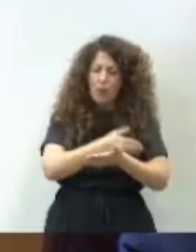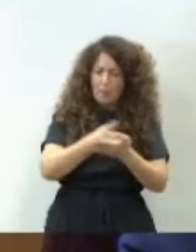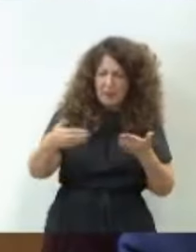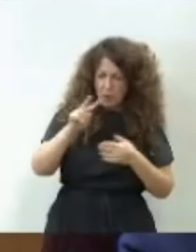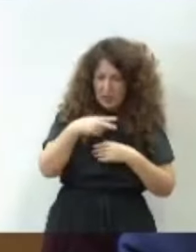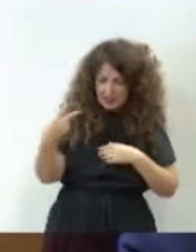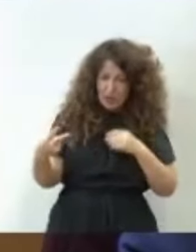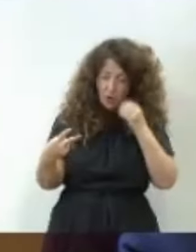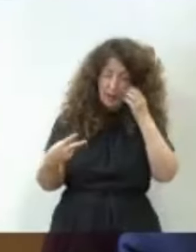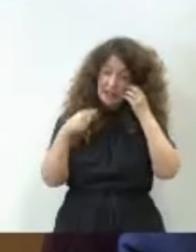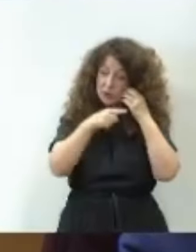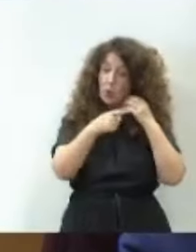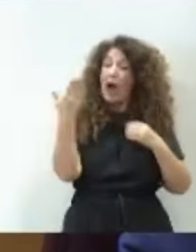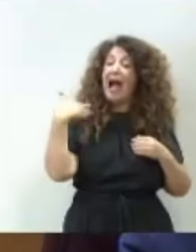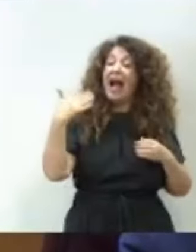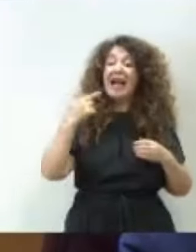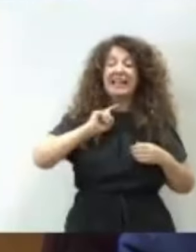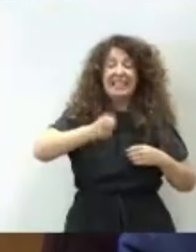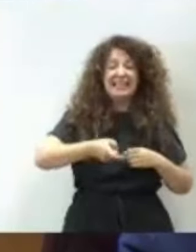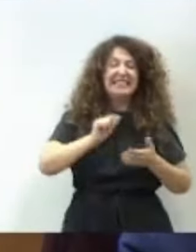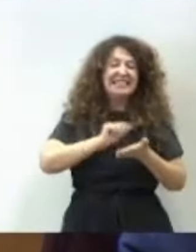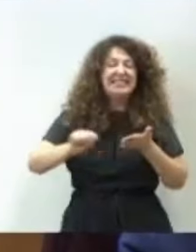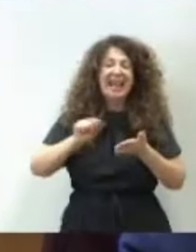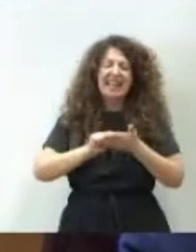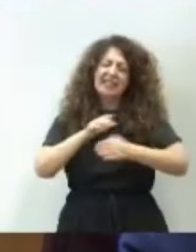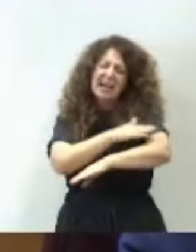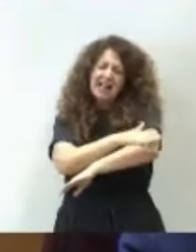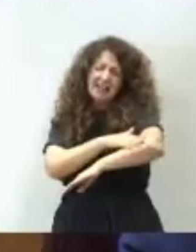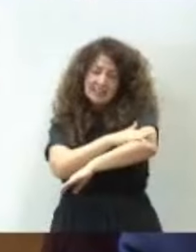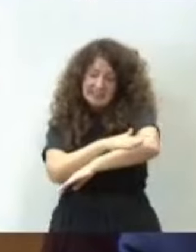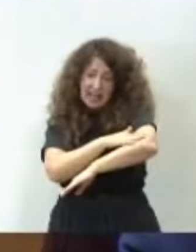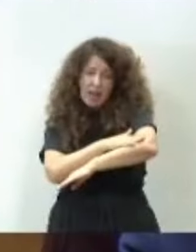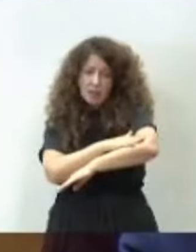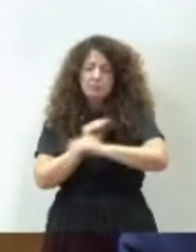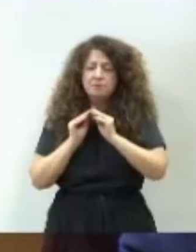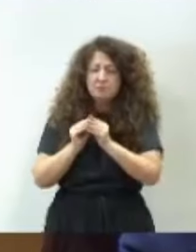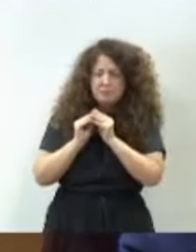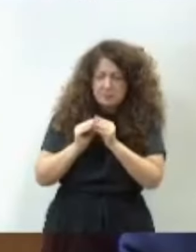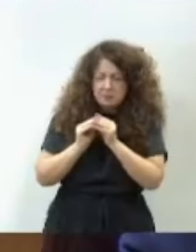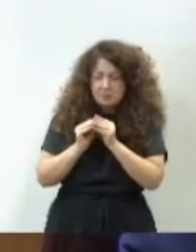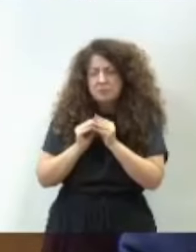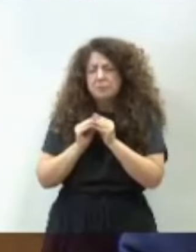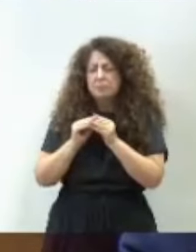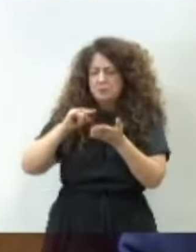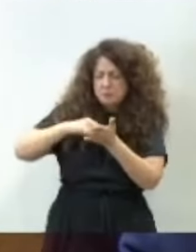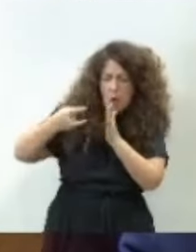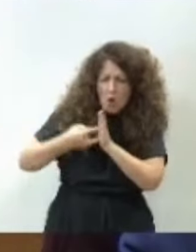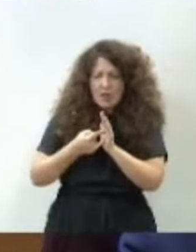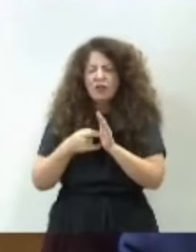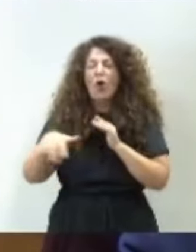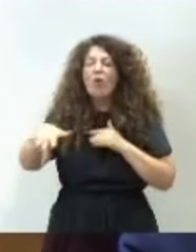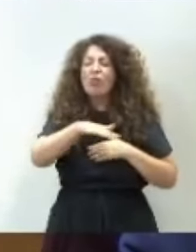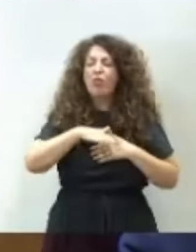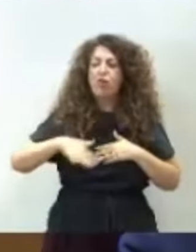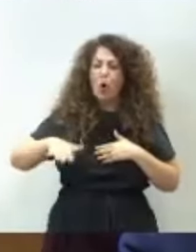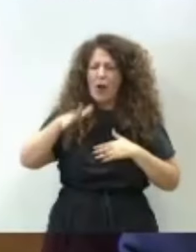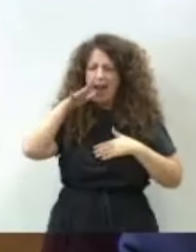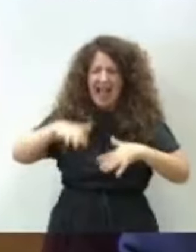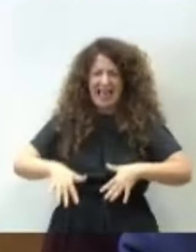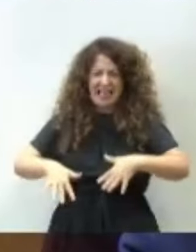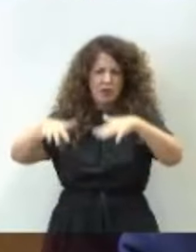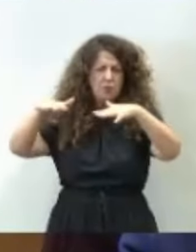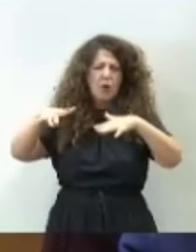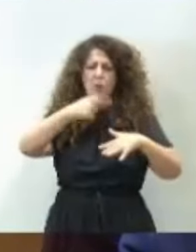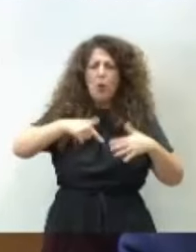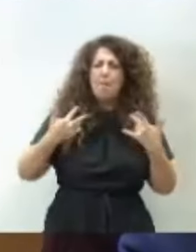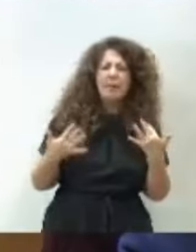Estado, por cierto, proyectó y ejecutó en una zona inundable. Fue inaugurada a toda prisa en septiembre